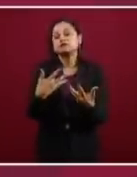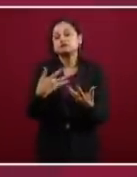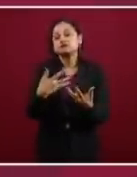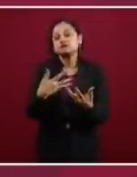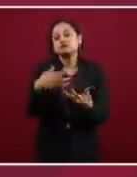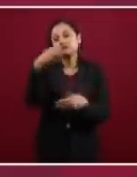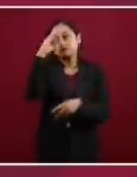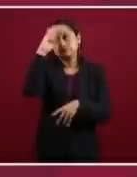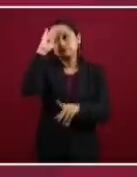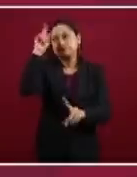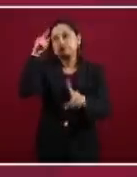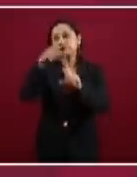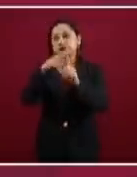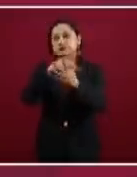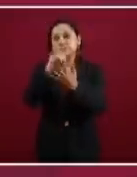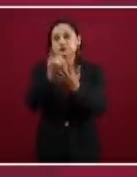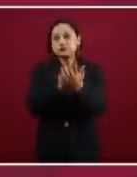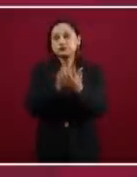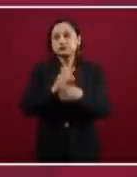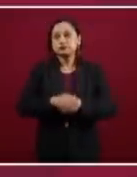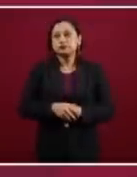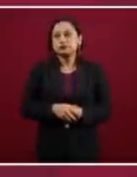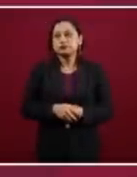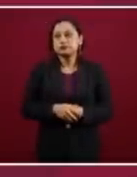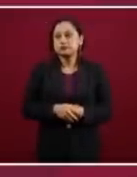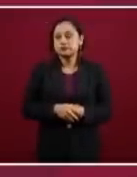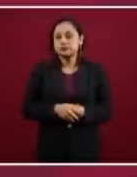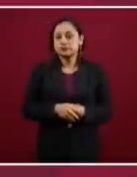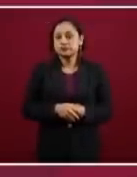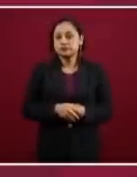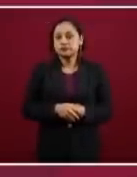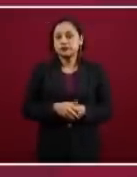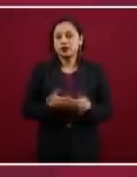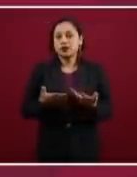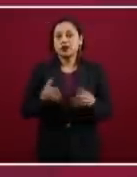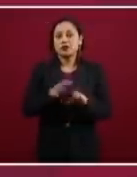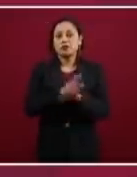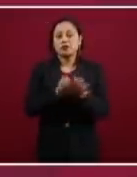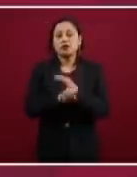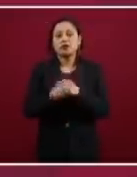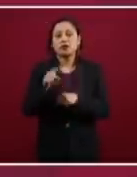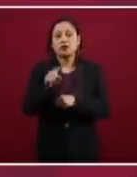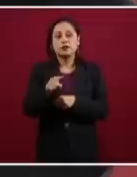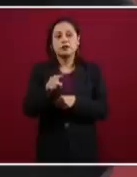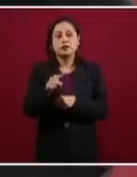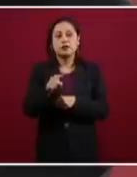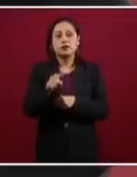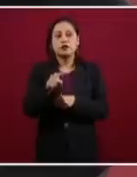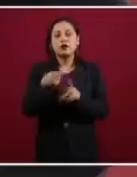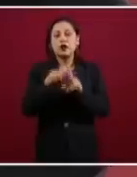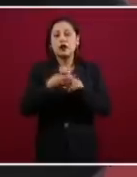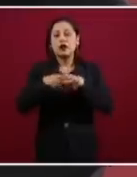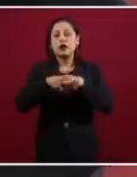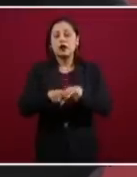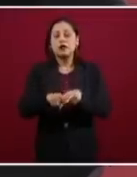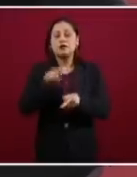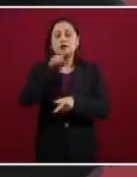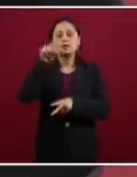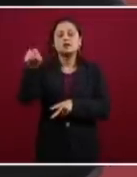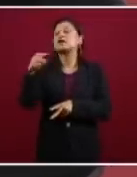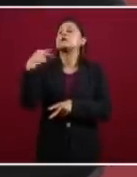a partir de la planta que se tiene en prazuck